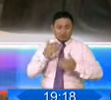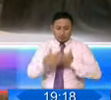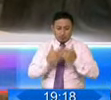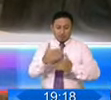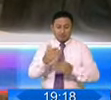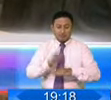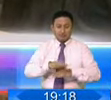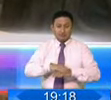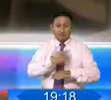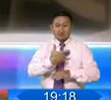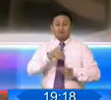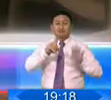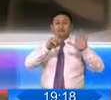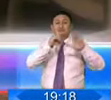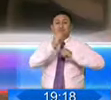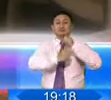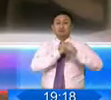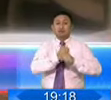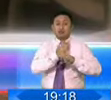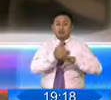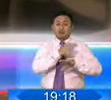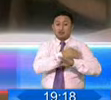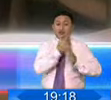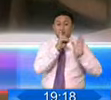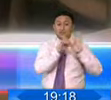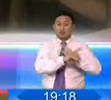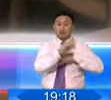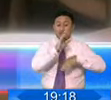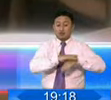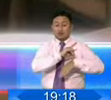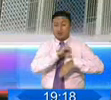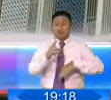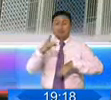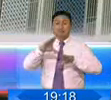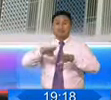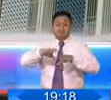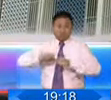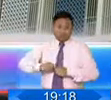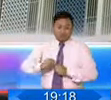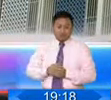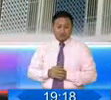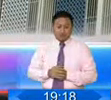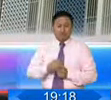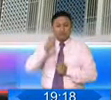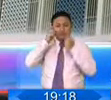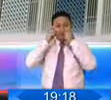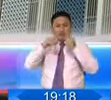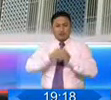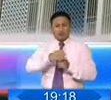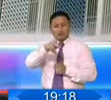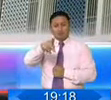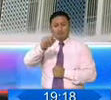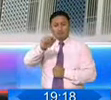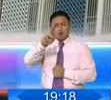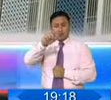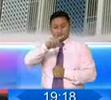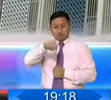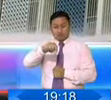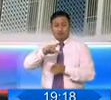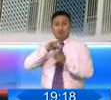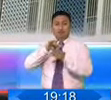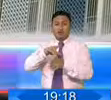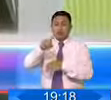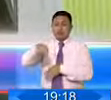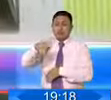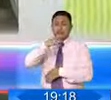Esto debido a que han pasado 6 años desde que puso la denuncia por su supuesto secuestro. El fiscal general Paul Pérez citó al expresidente Rafael Correa a que